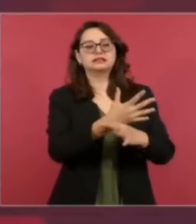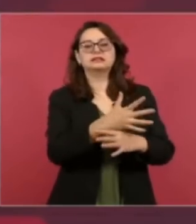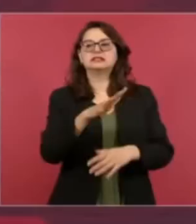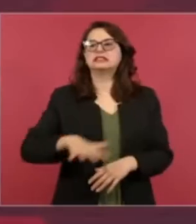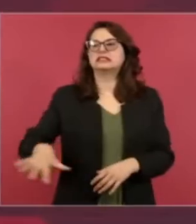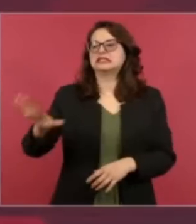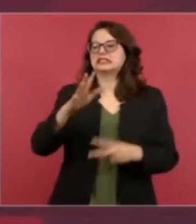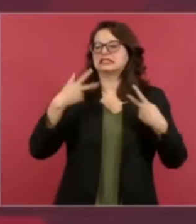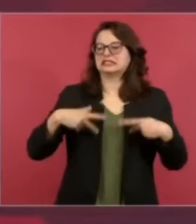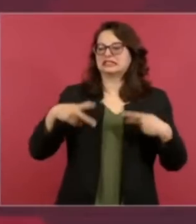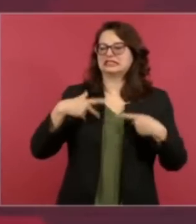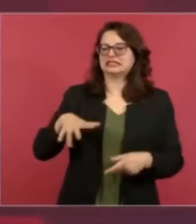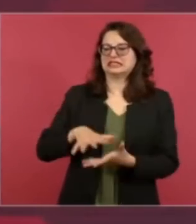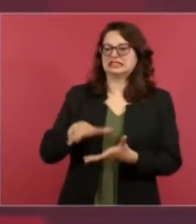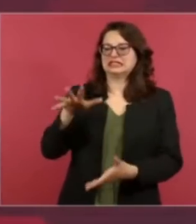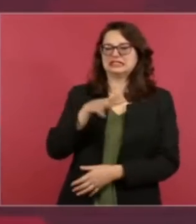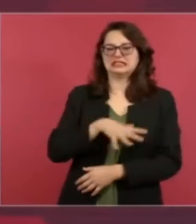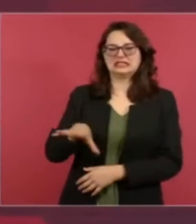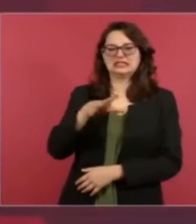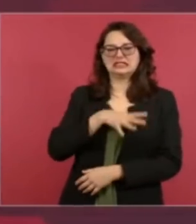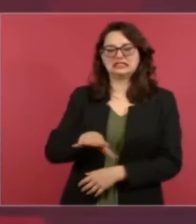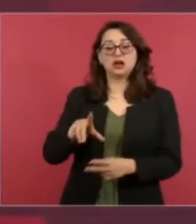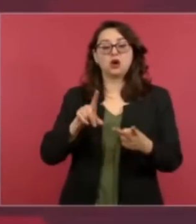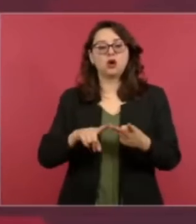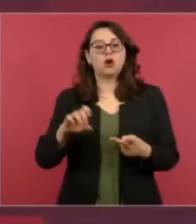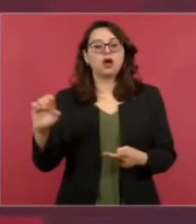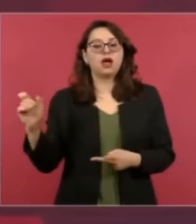o las expresiones del que fue director del INE,